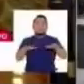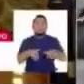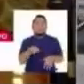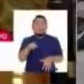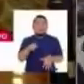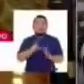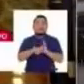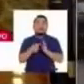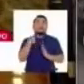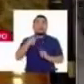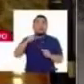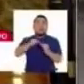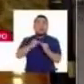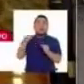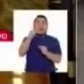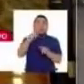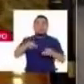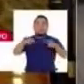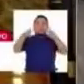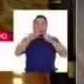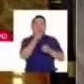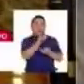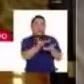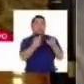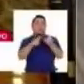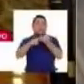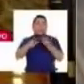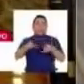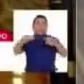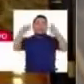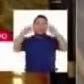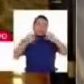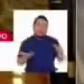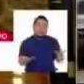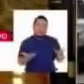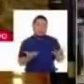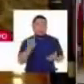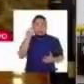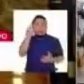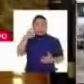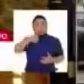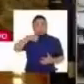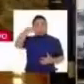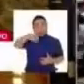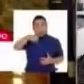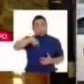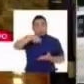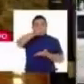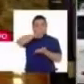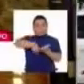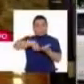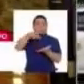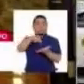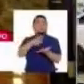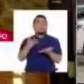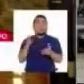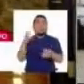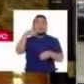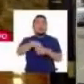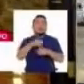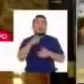enorme, y como ellos lo van a aceptar porque están creando una base social que lo va a respaldar, están construyendo, digamos, una